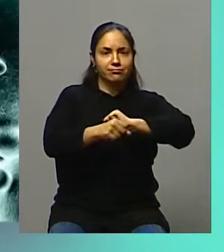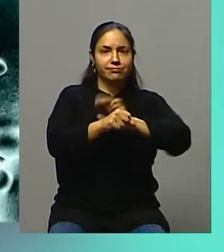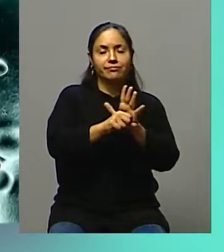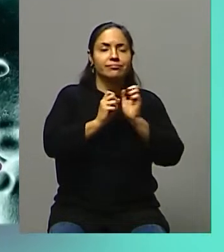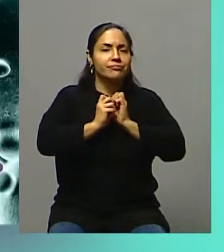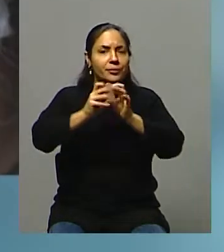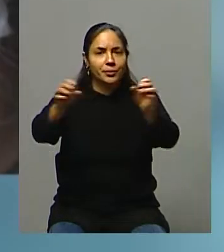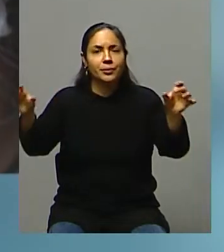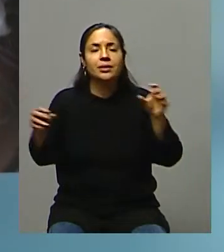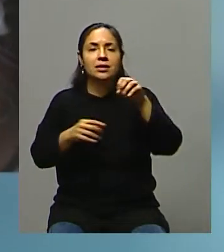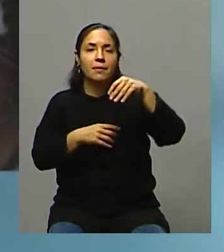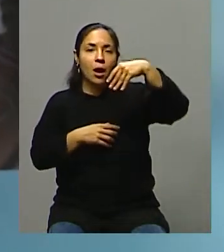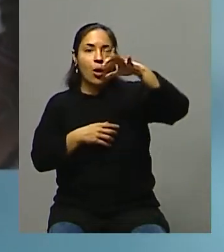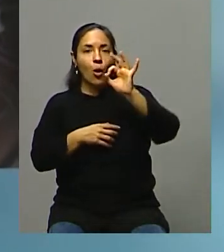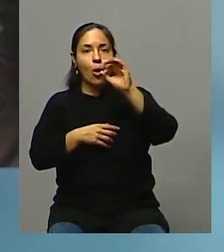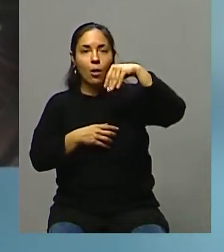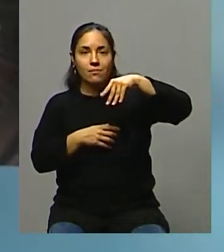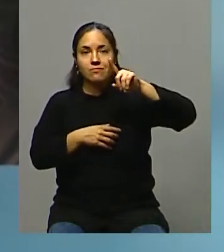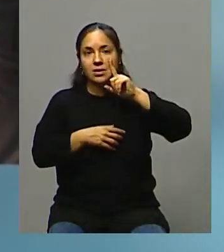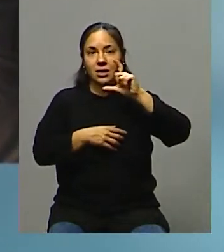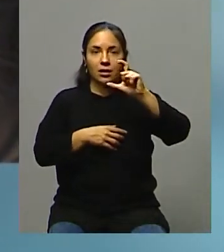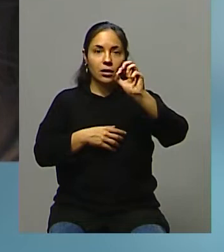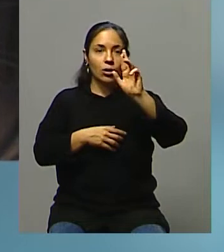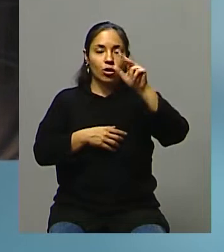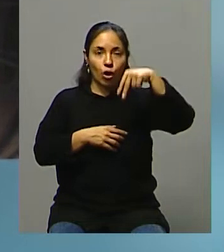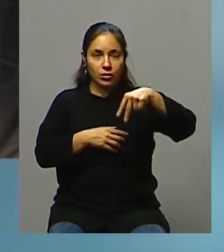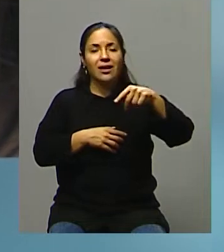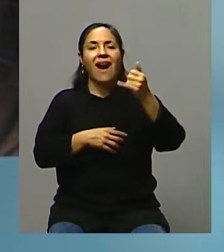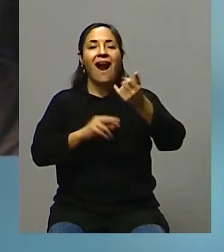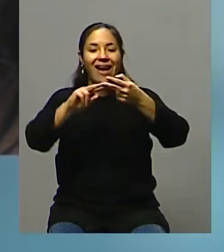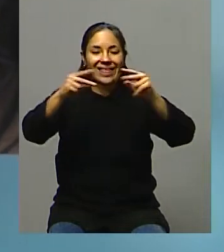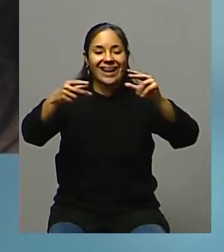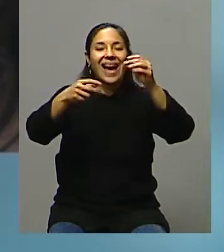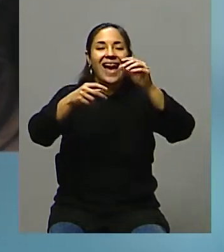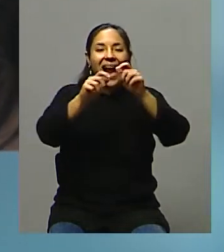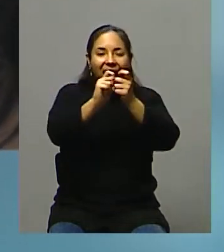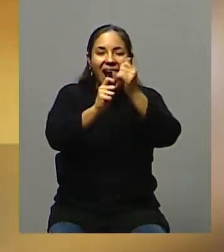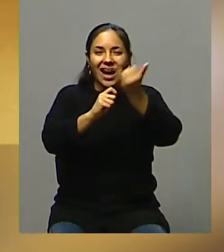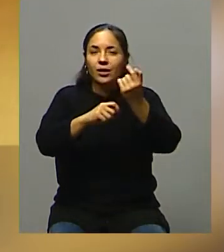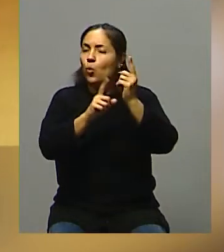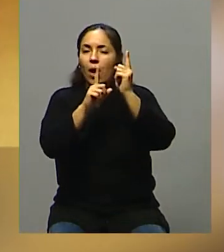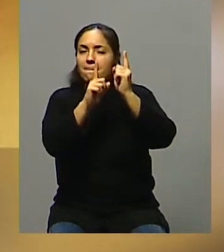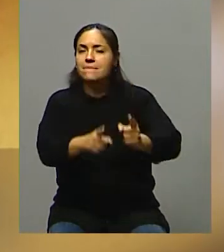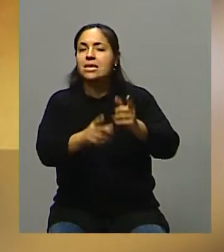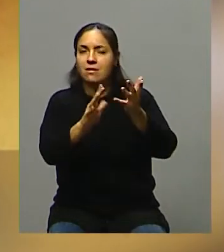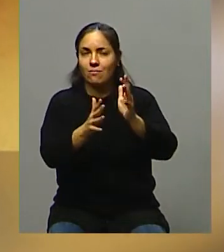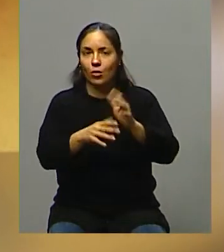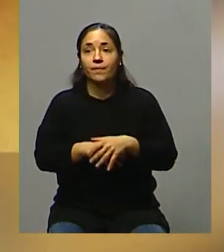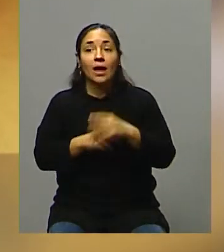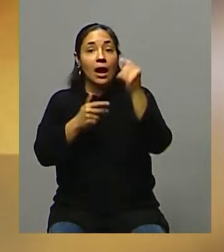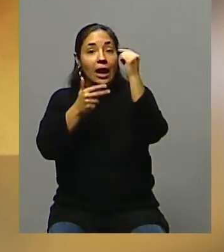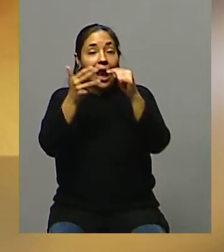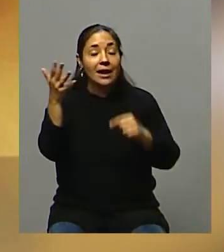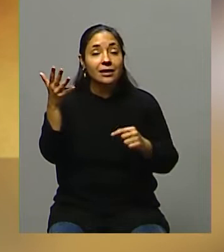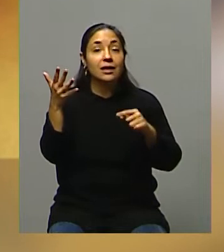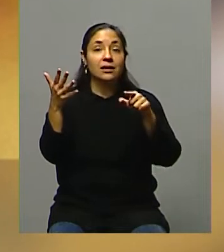eventualmente ahí se llaman linajes de esa variante, hay algunas modificaciones, pero sigue siendo la misma. Y las características que se han visto hace